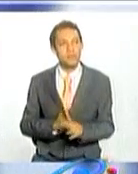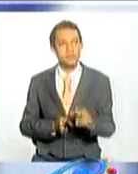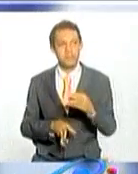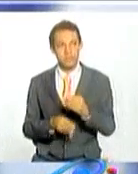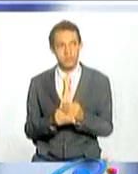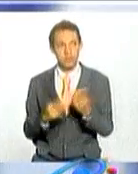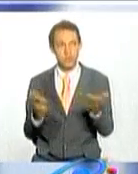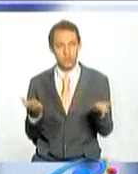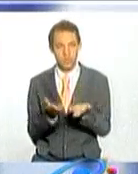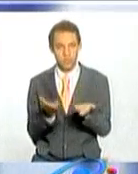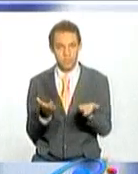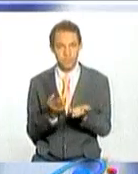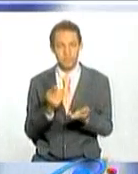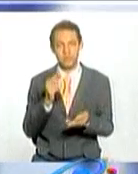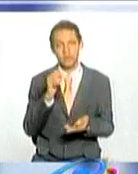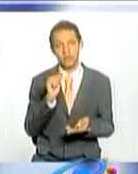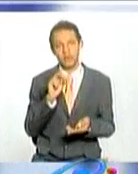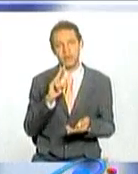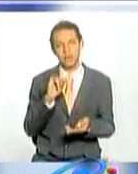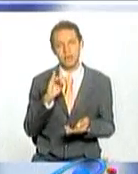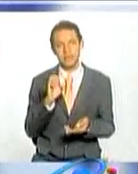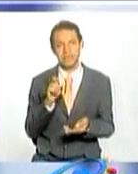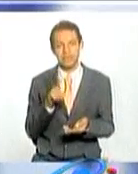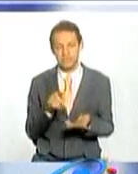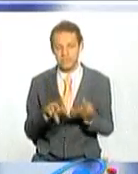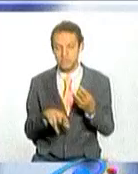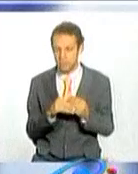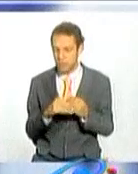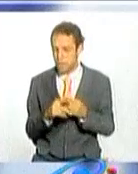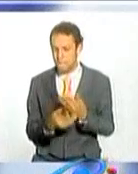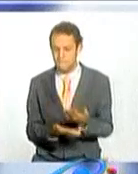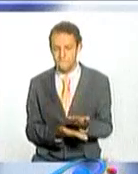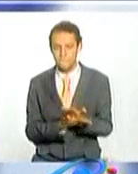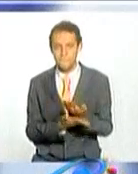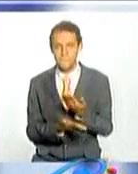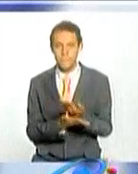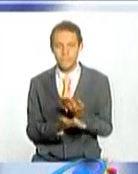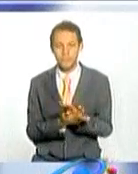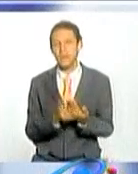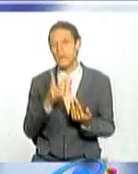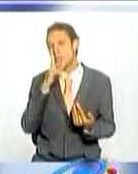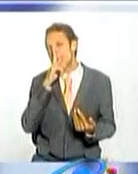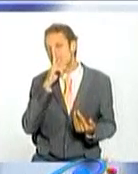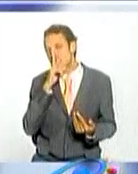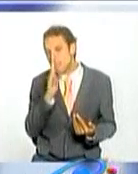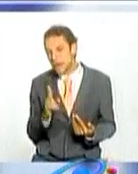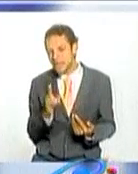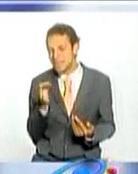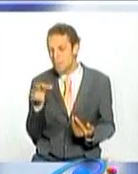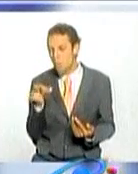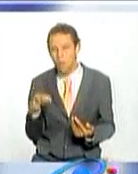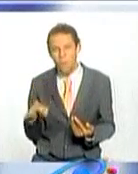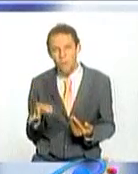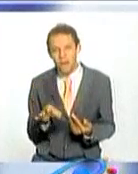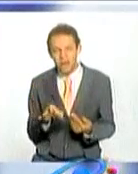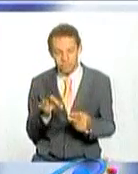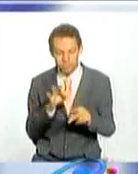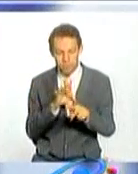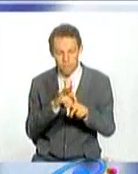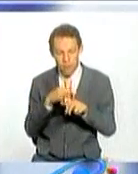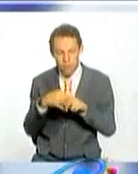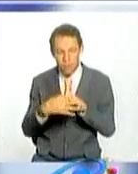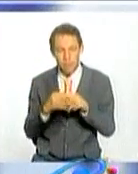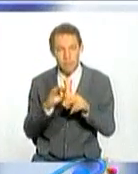cálices se dilatan y nos aparecen como si fueran una especie de quistes o de